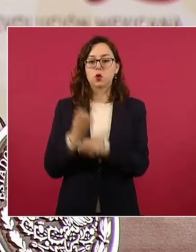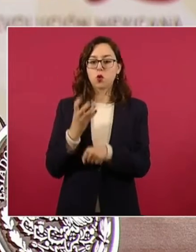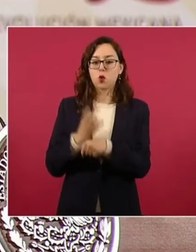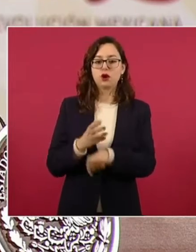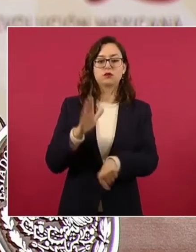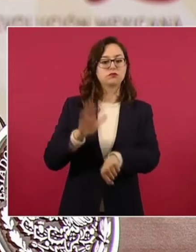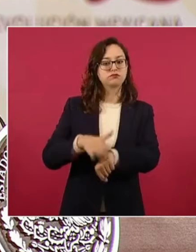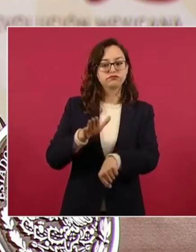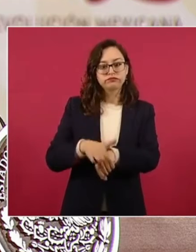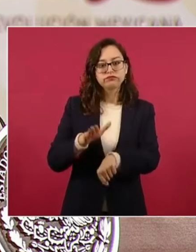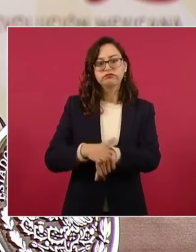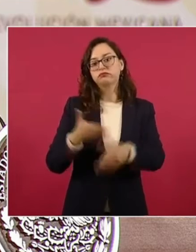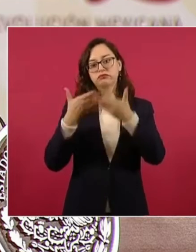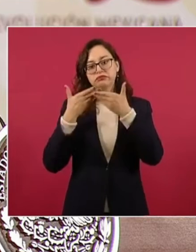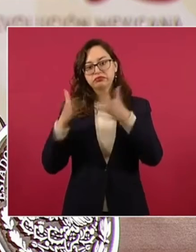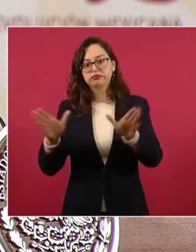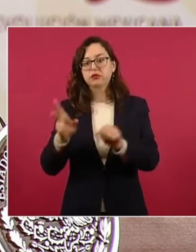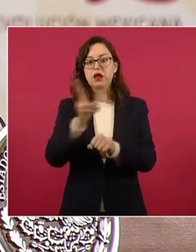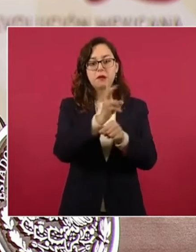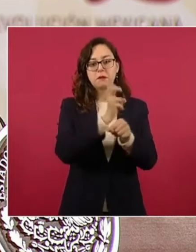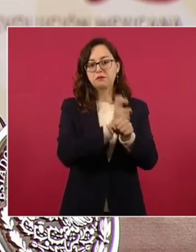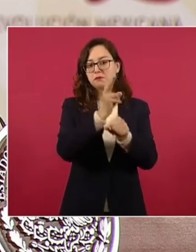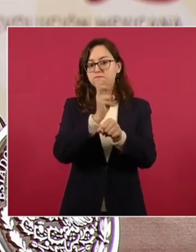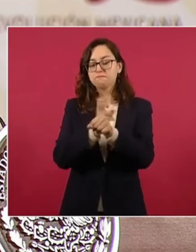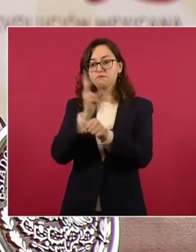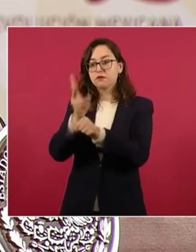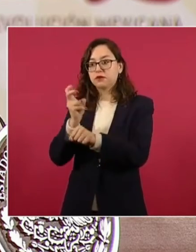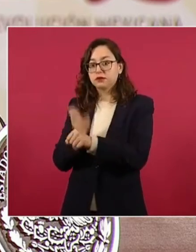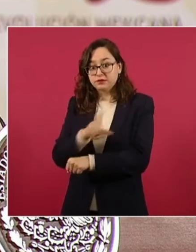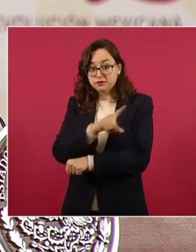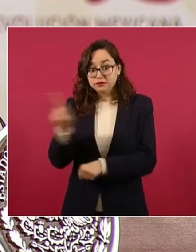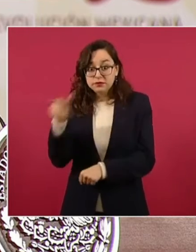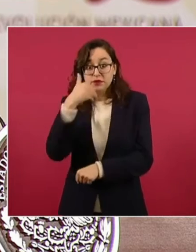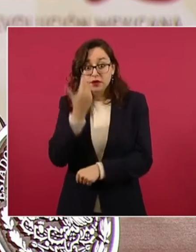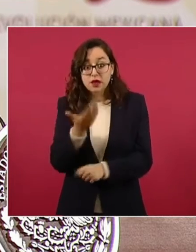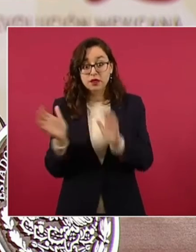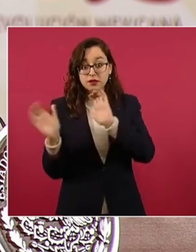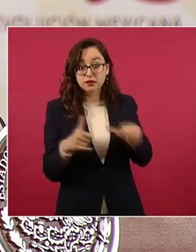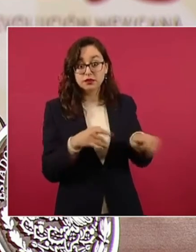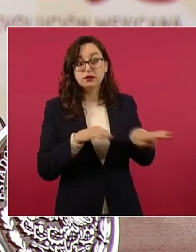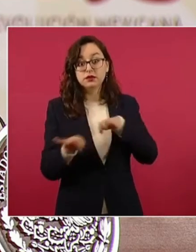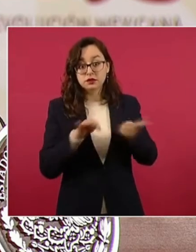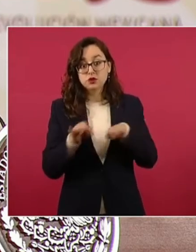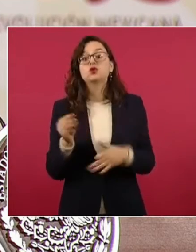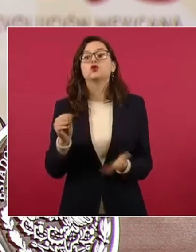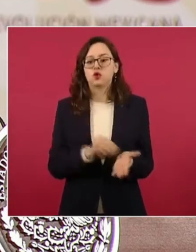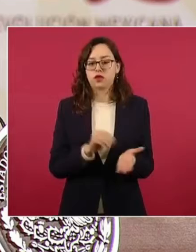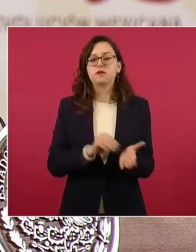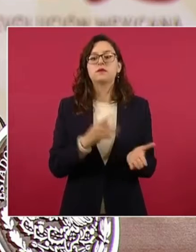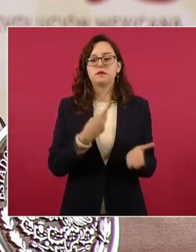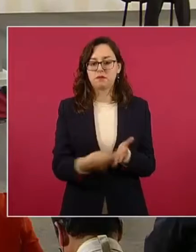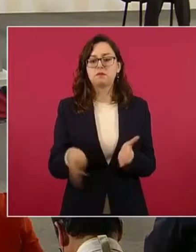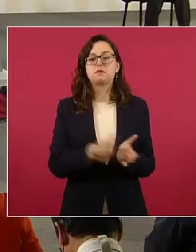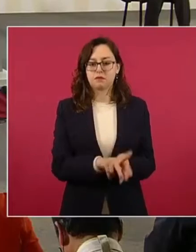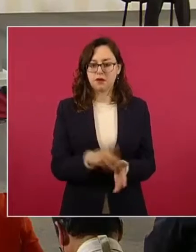dejar de manera permanente para que pueda ser consultada y puedan identificar ahí las plazas que siguen estando vacantes. Pero vamos